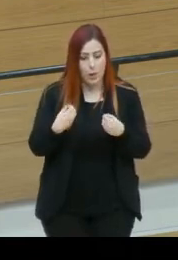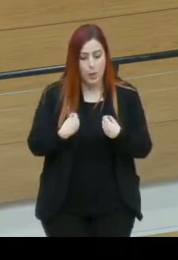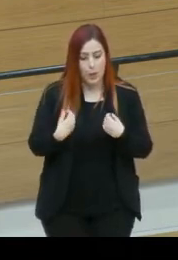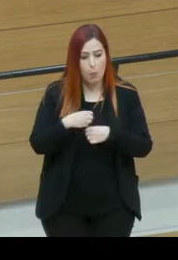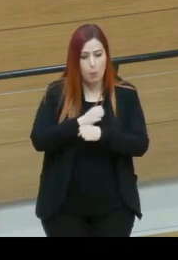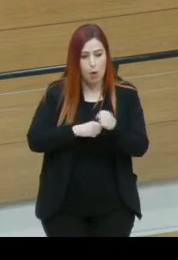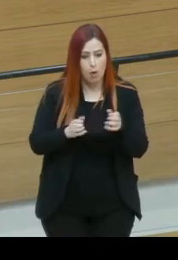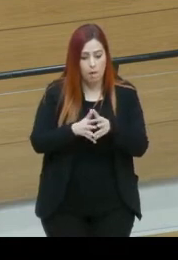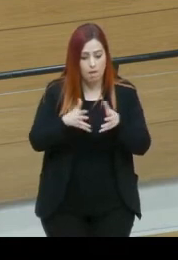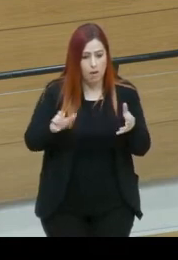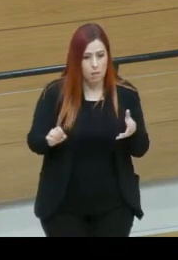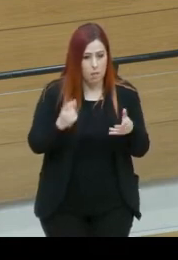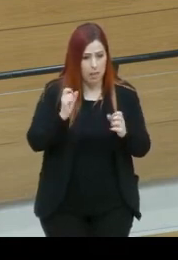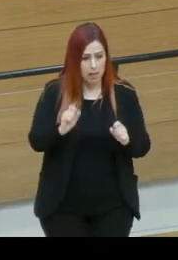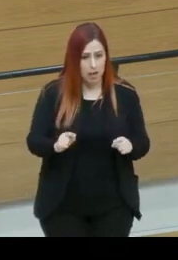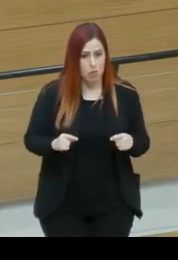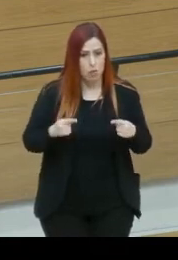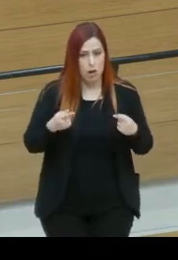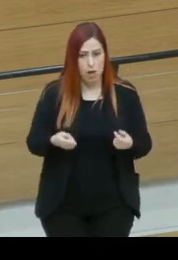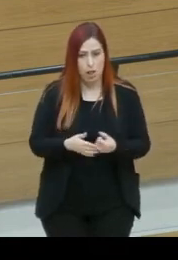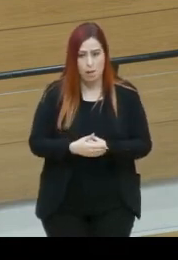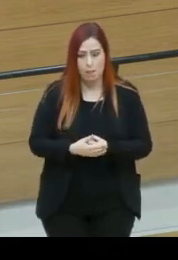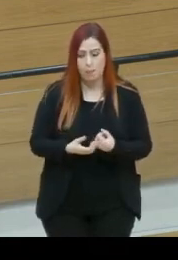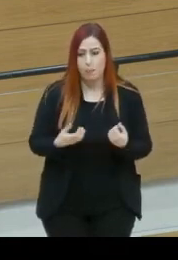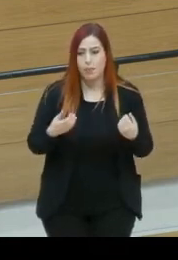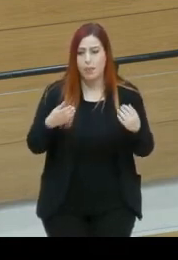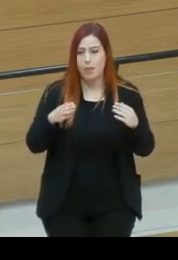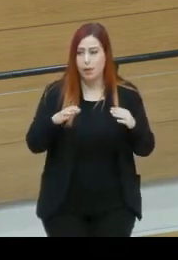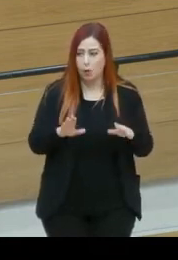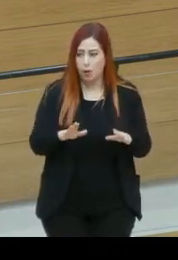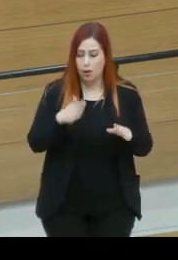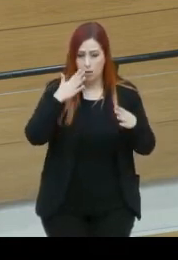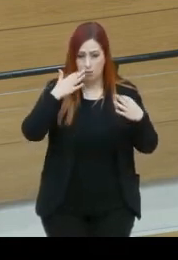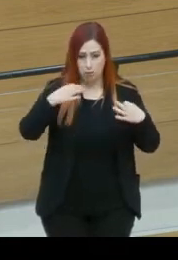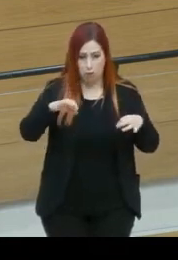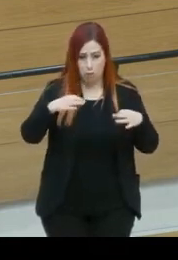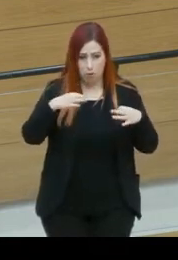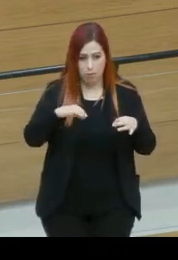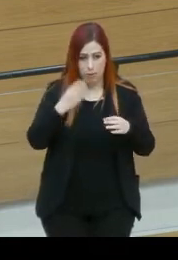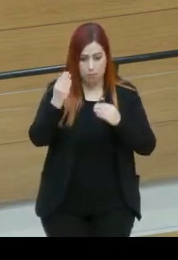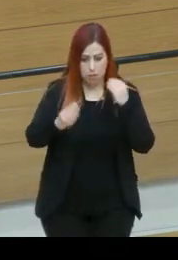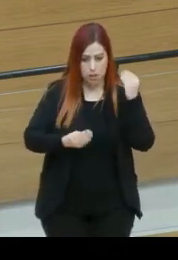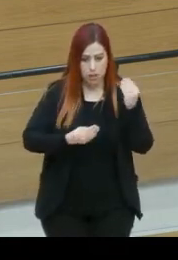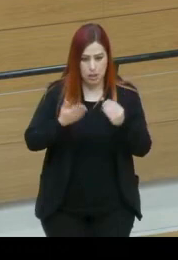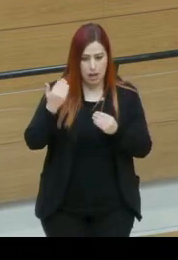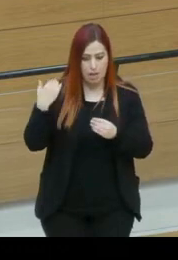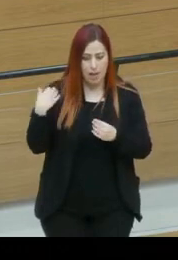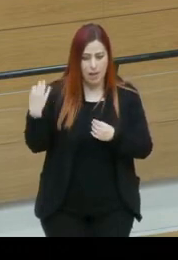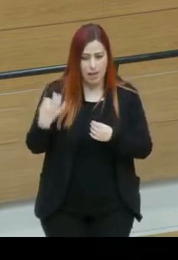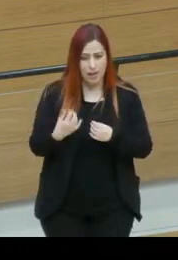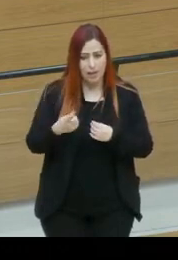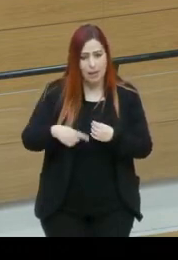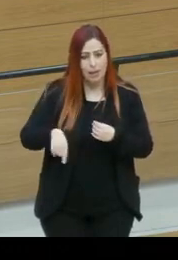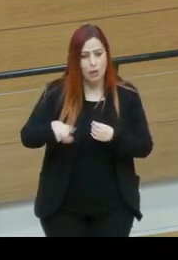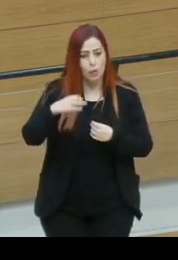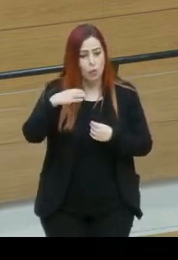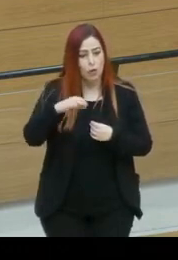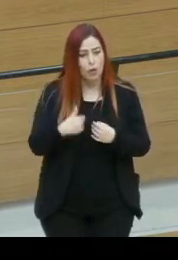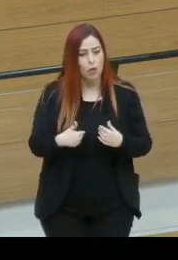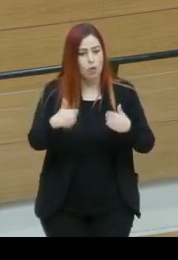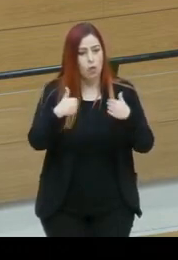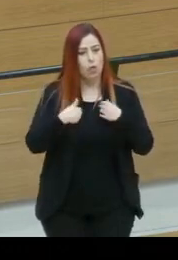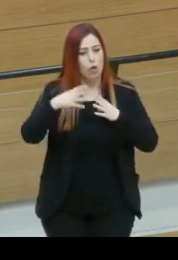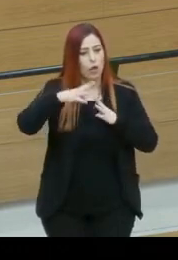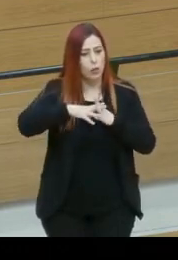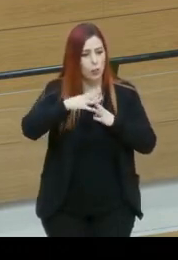presentes en la naturaleza y a pesar de que originalmente se pensaba que únicamente tenían funciones